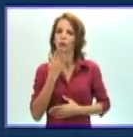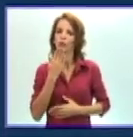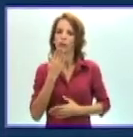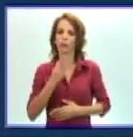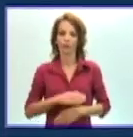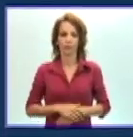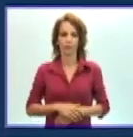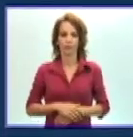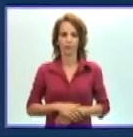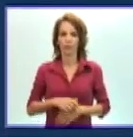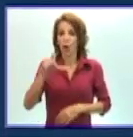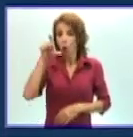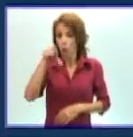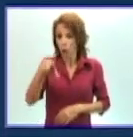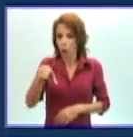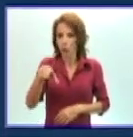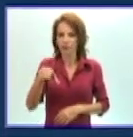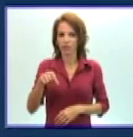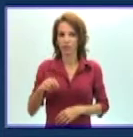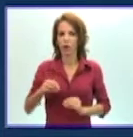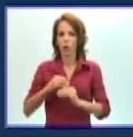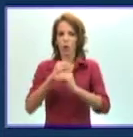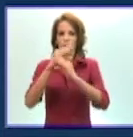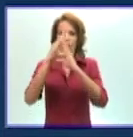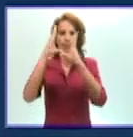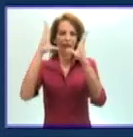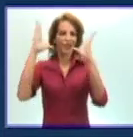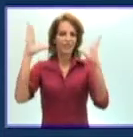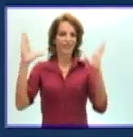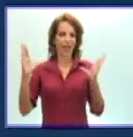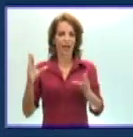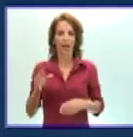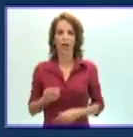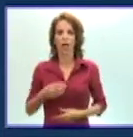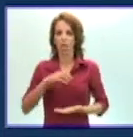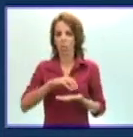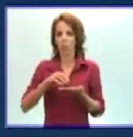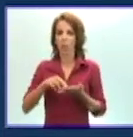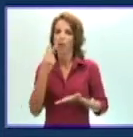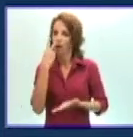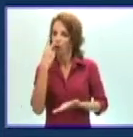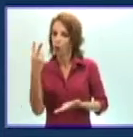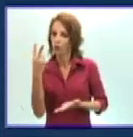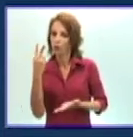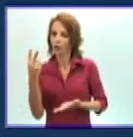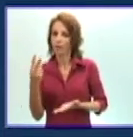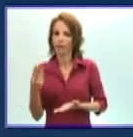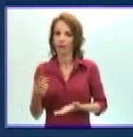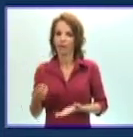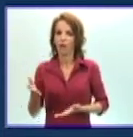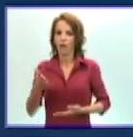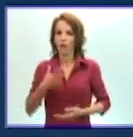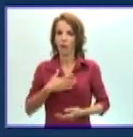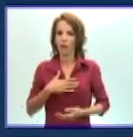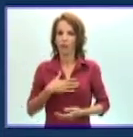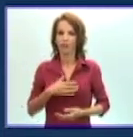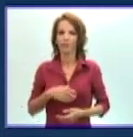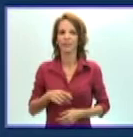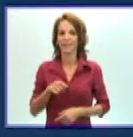último, un amanecer donde se observan nuestros cambrai.